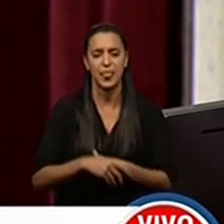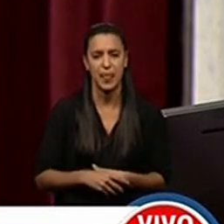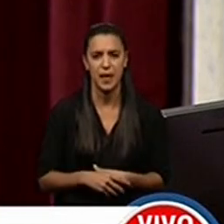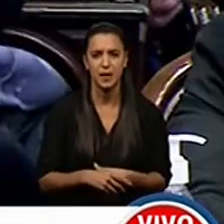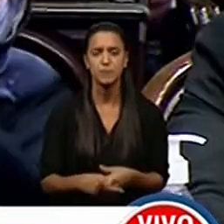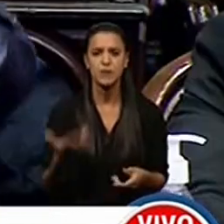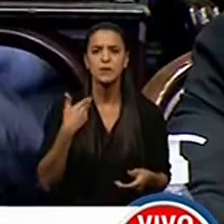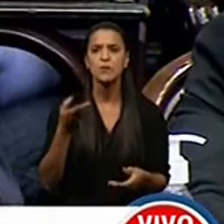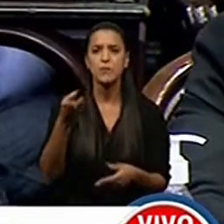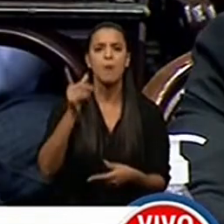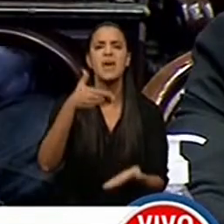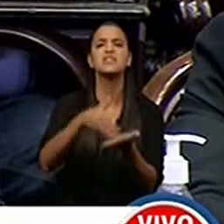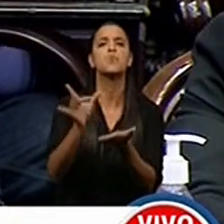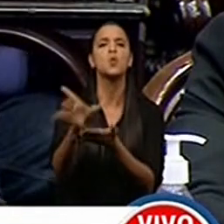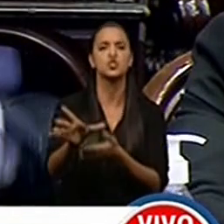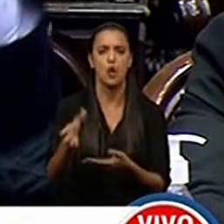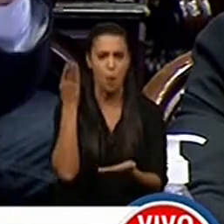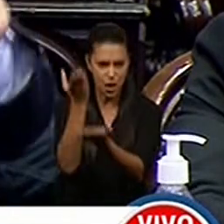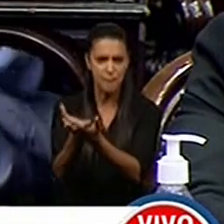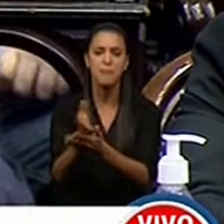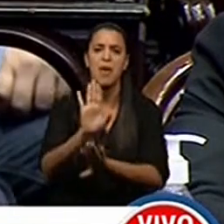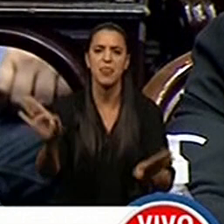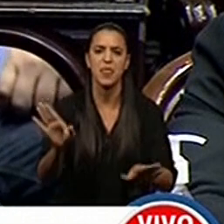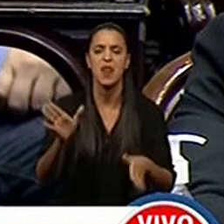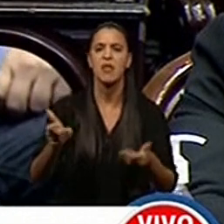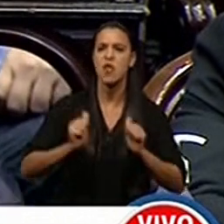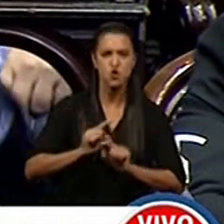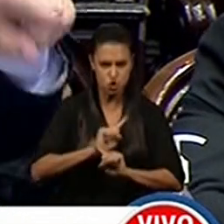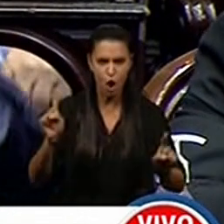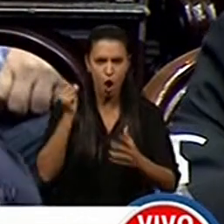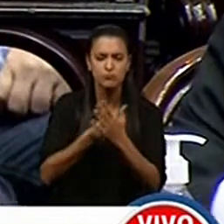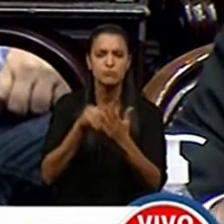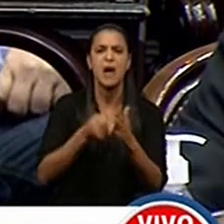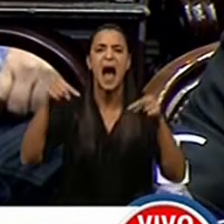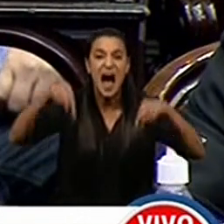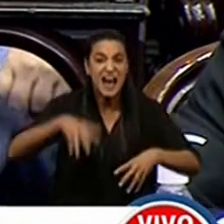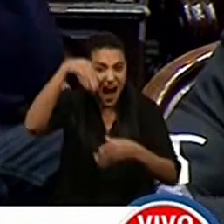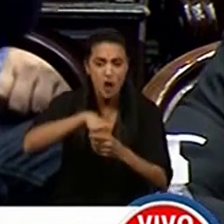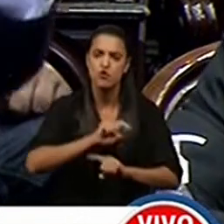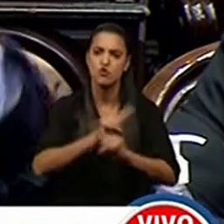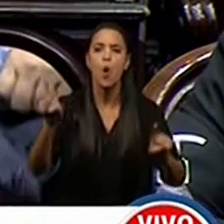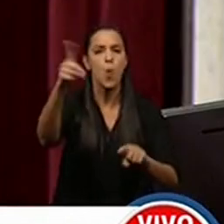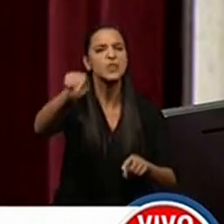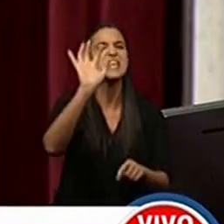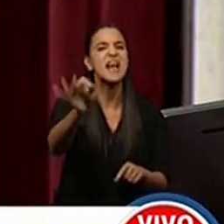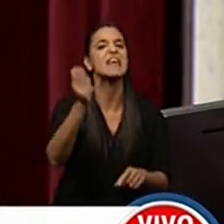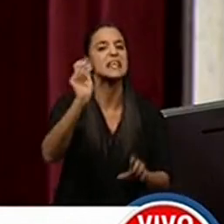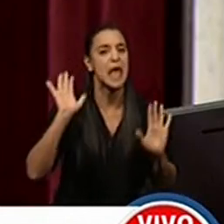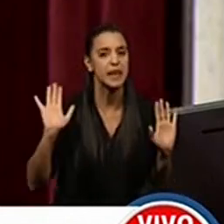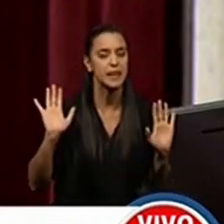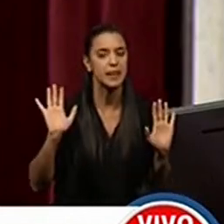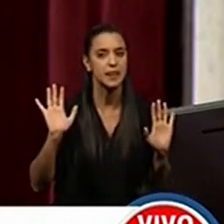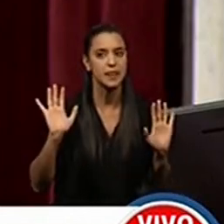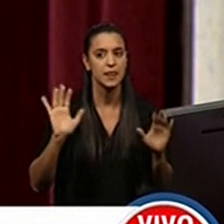Diputado. Le vamos a pedir la expulsión. Diputado Negri. Y no vamos a descansar. Eso no va a suceder acá adentro. Gracias. Y ustedes saben quién es.